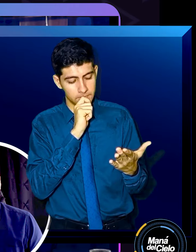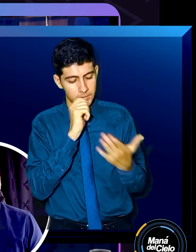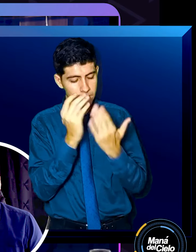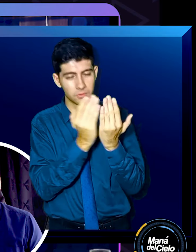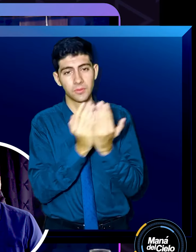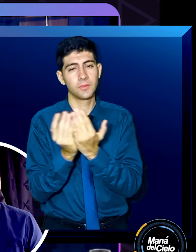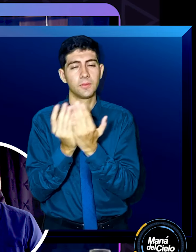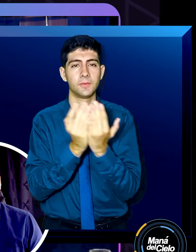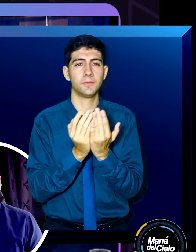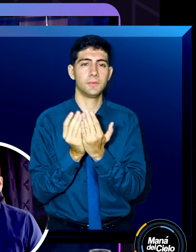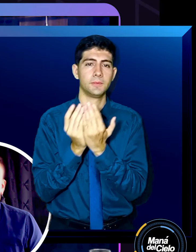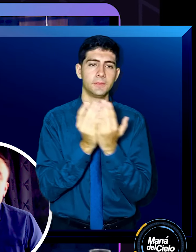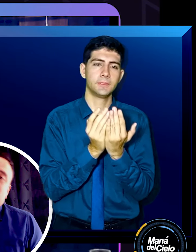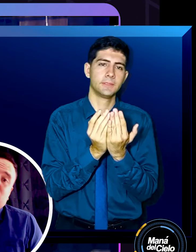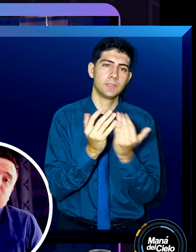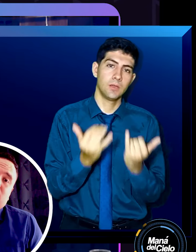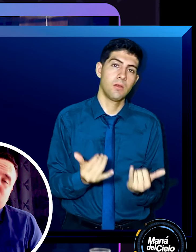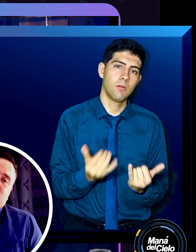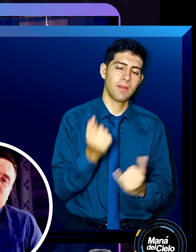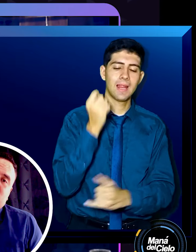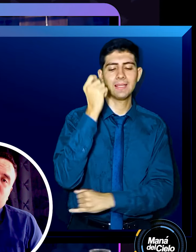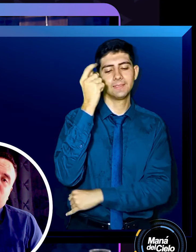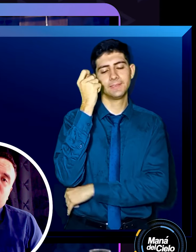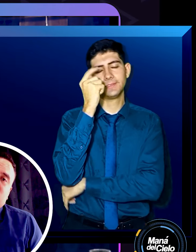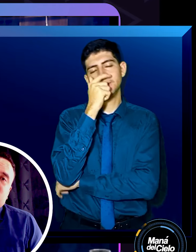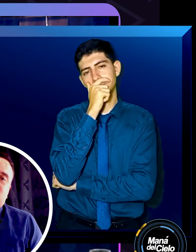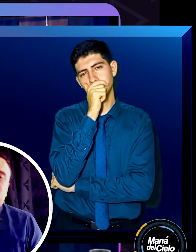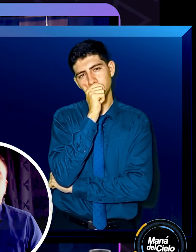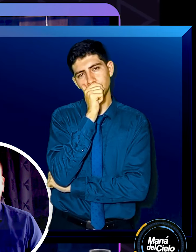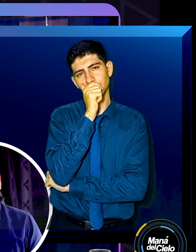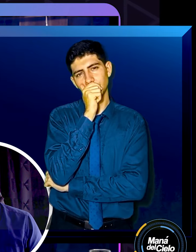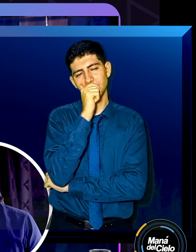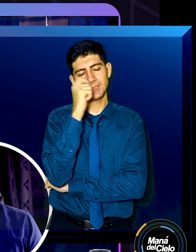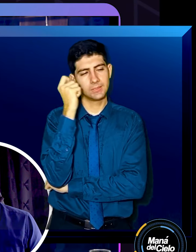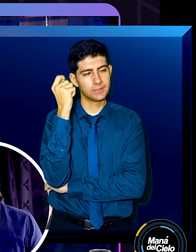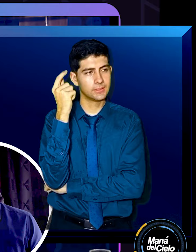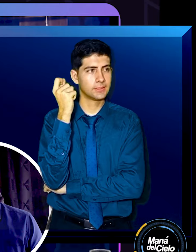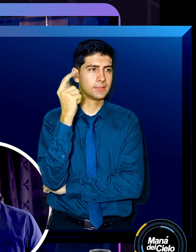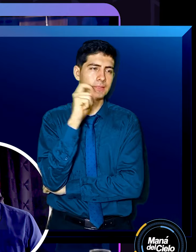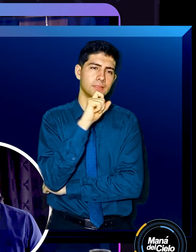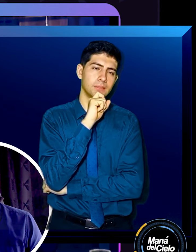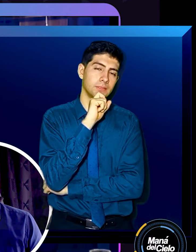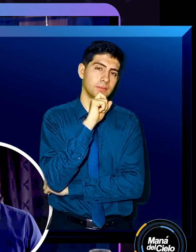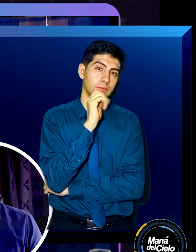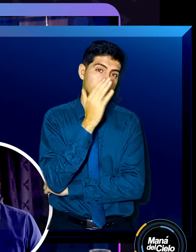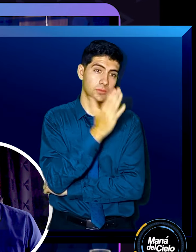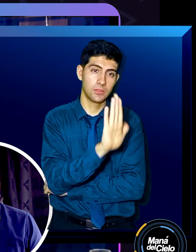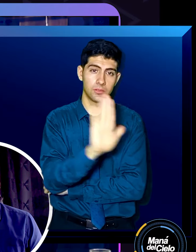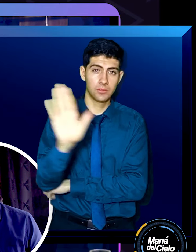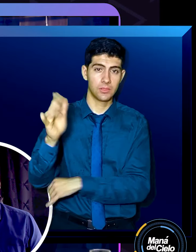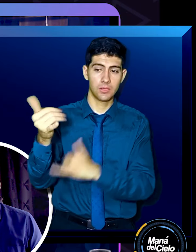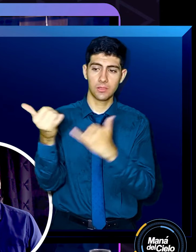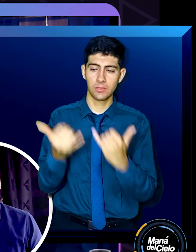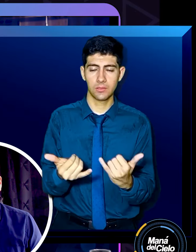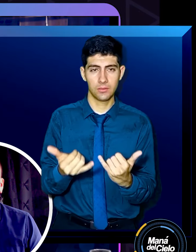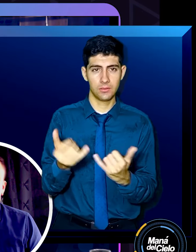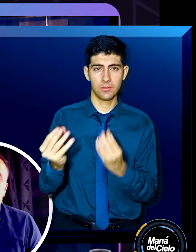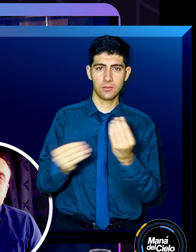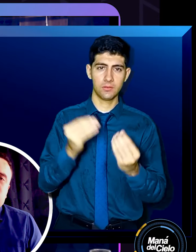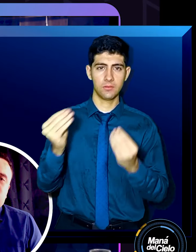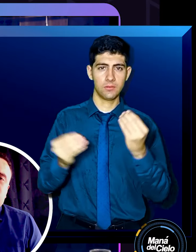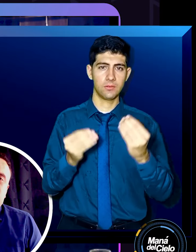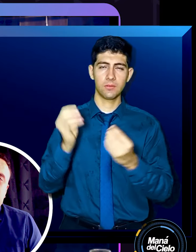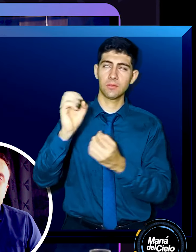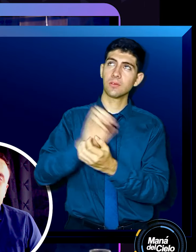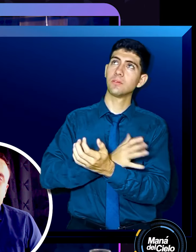Pero le encuentro sentido ahora. Ahora que he escuchado lo que están haciendo y lo que han cantado.